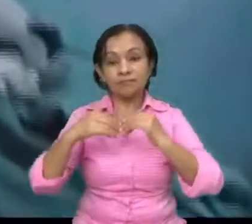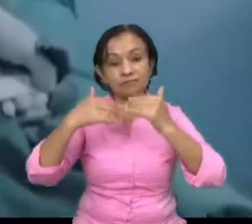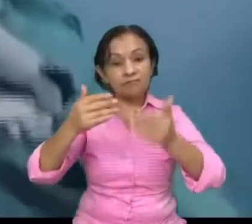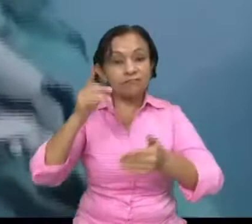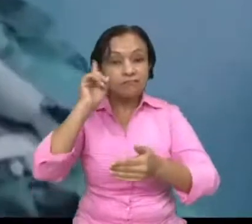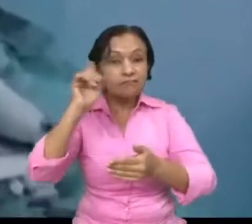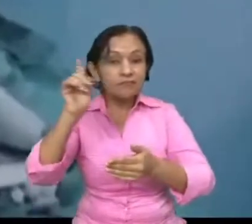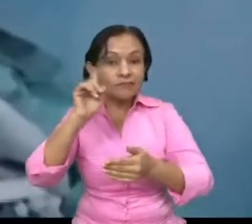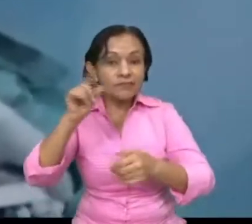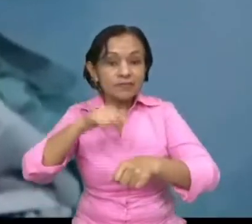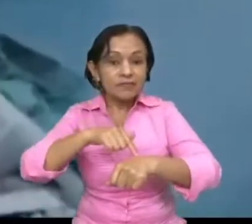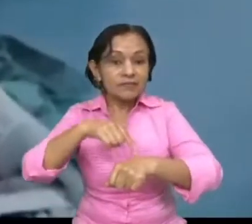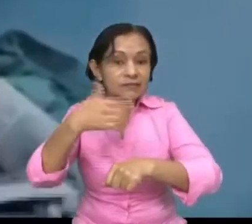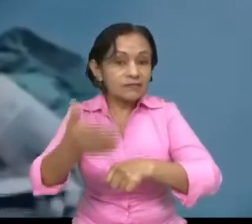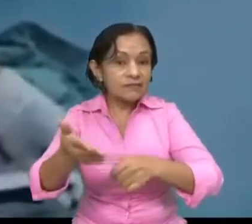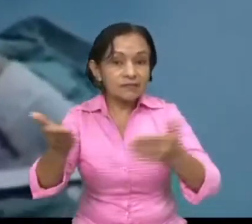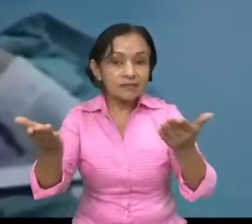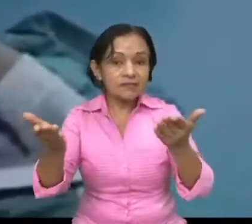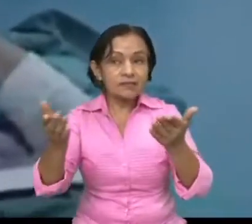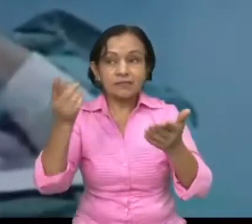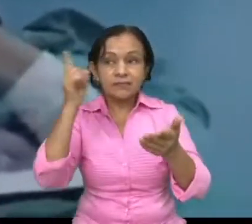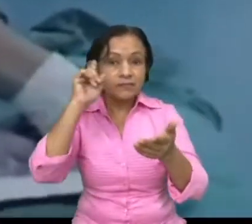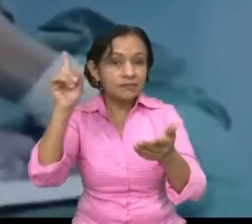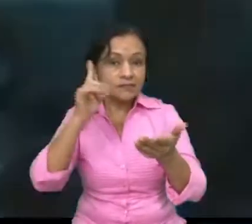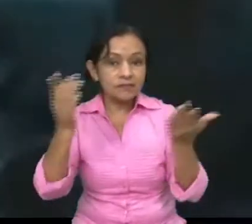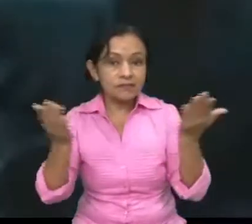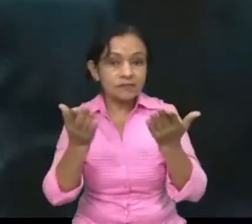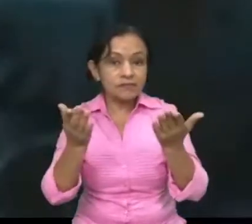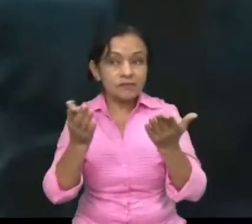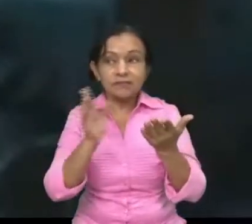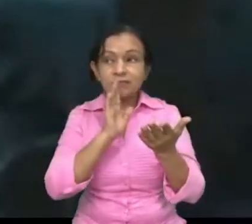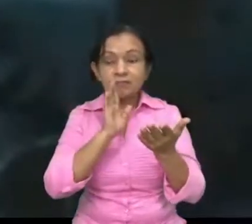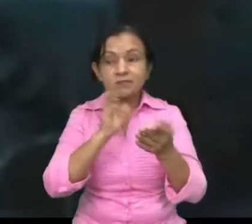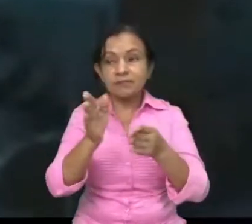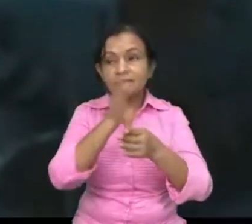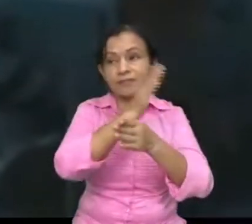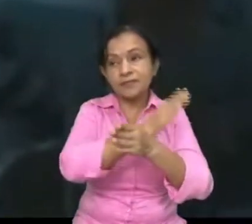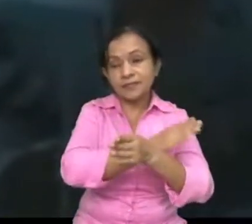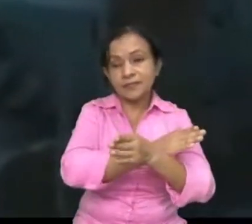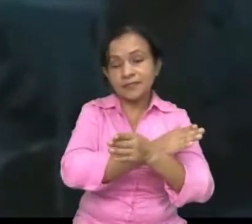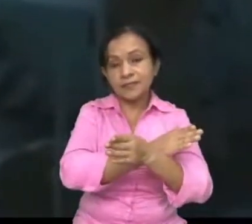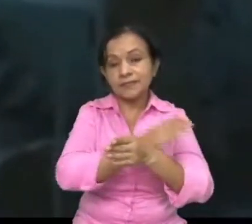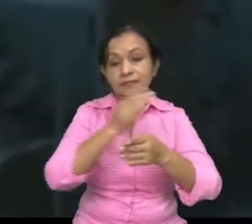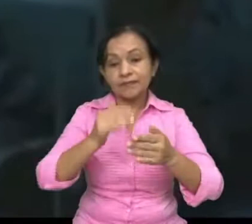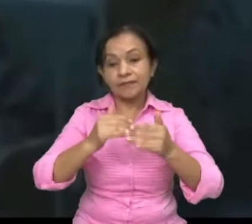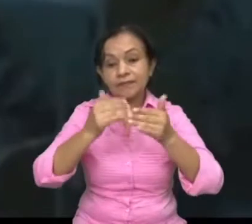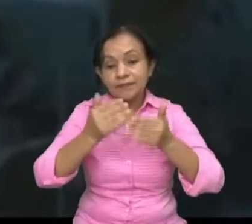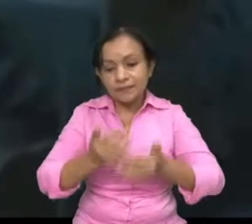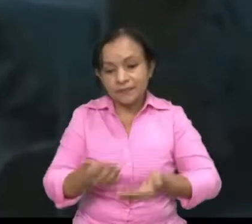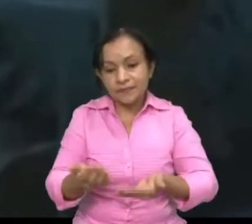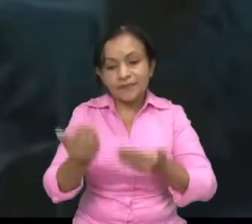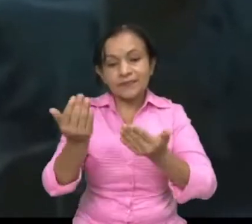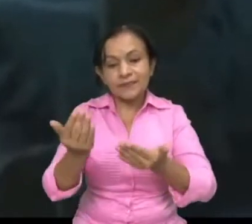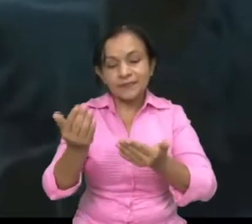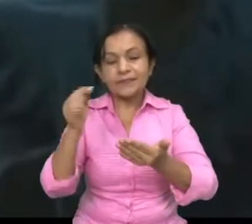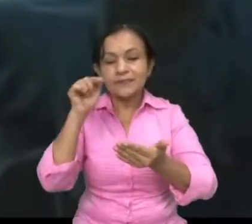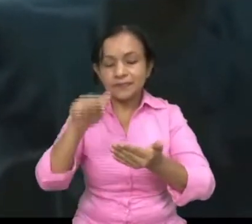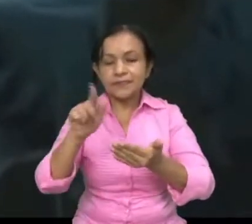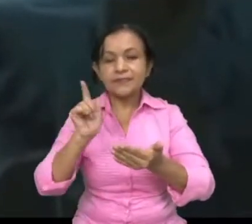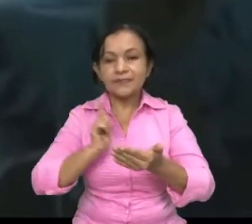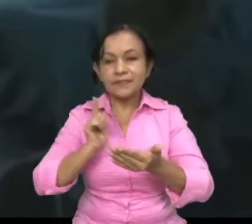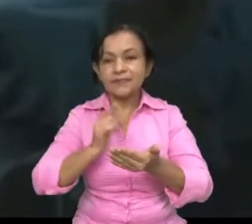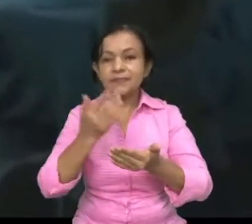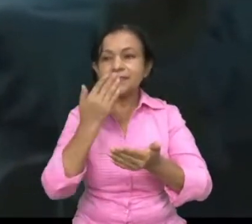diagnosticadas porque llegaron tardíamente o porque no tenían criterios para abordarse en ese momento, si se operan oportunamente, también van a